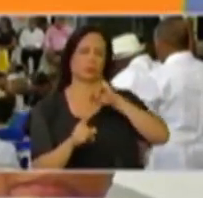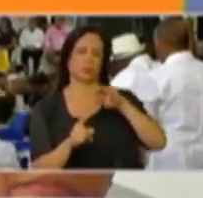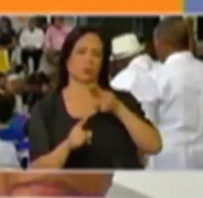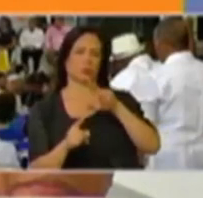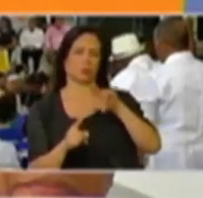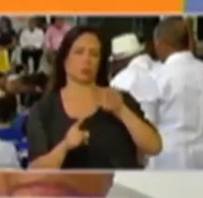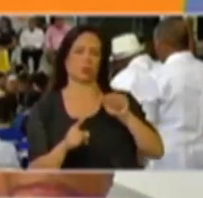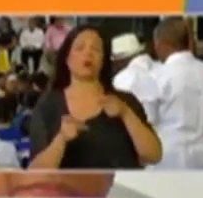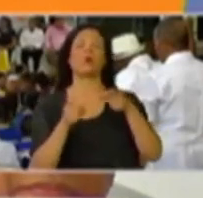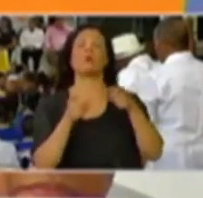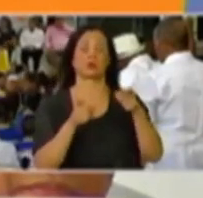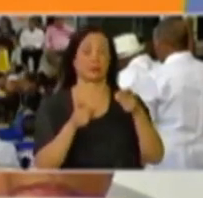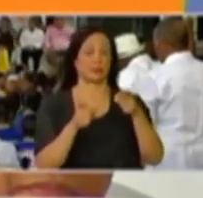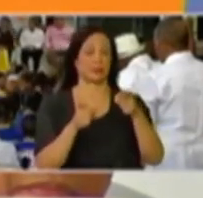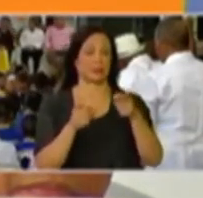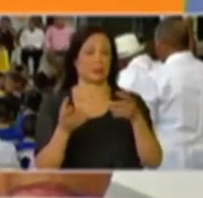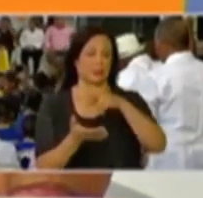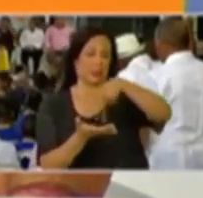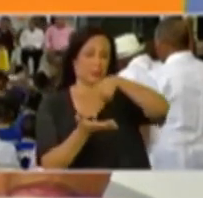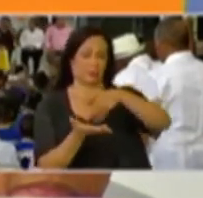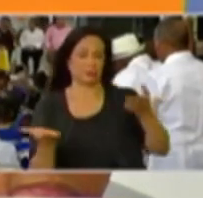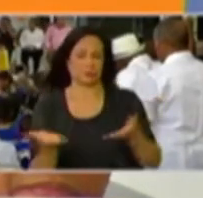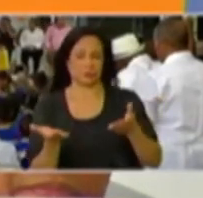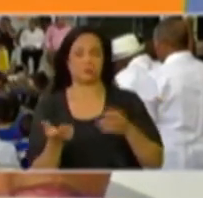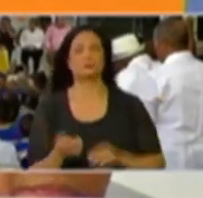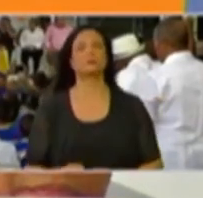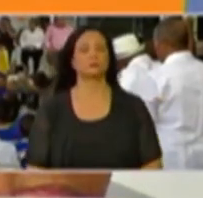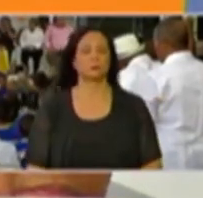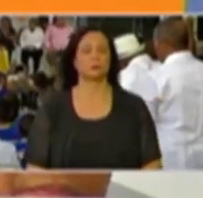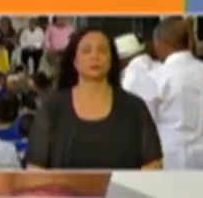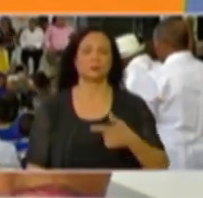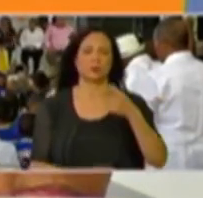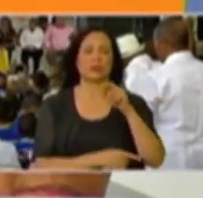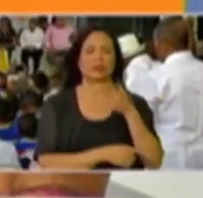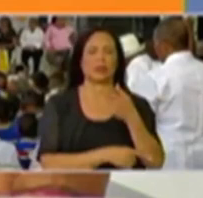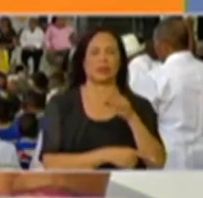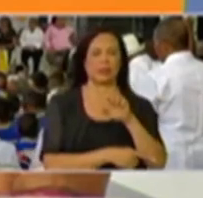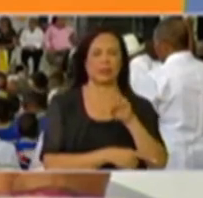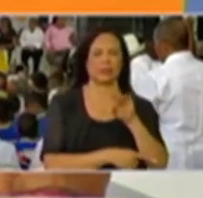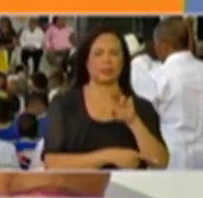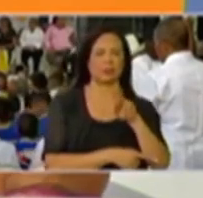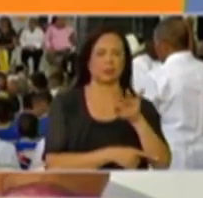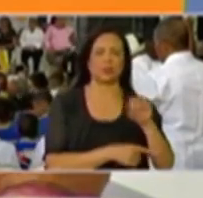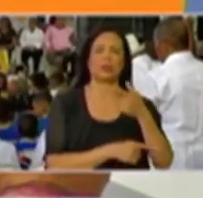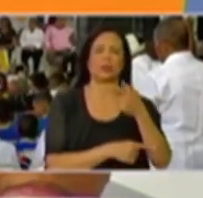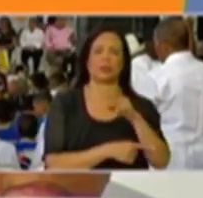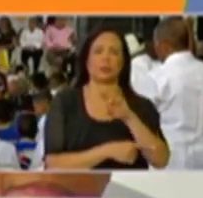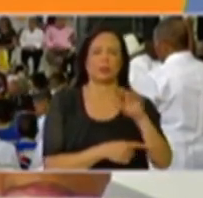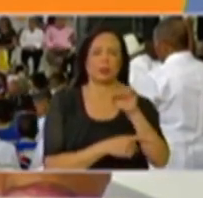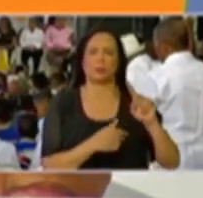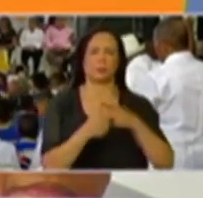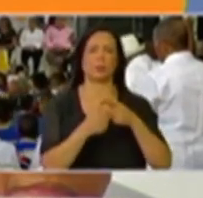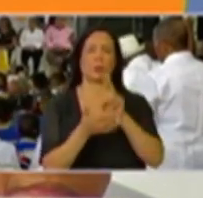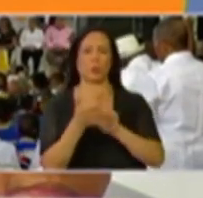Druyar, gobernadora civil de la provincia. Edith Beltrán, rector magnífico de la Primera